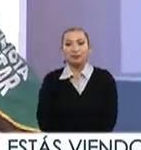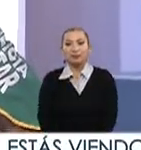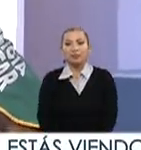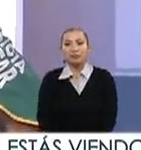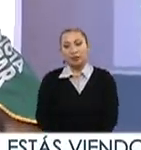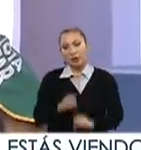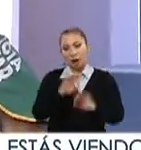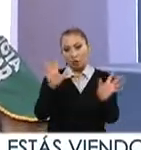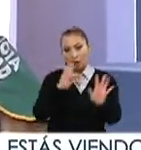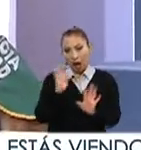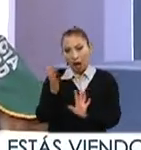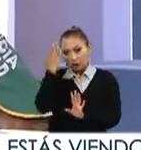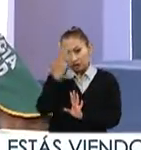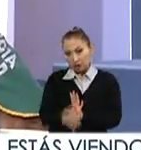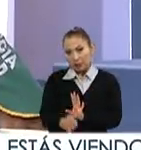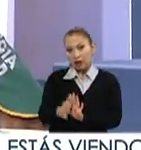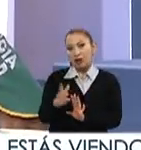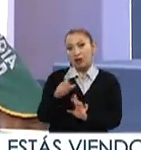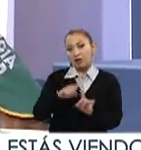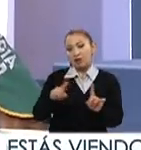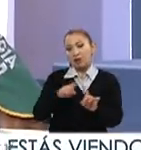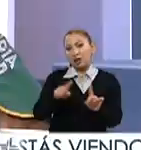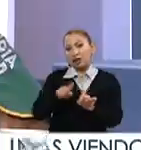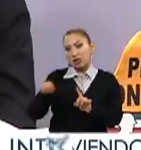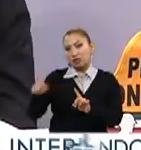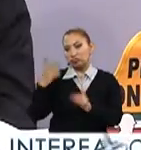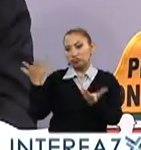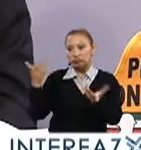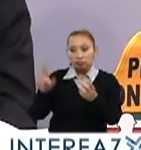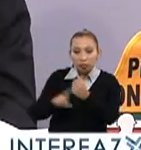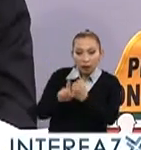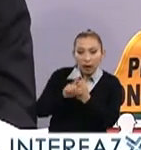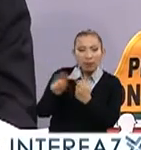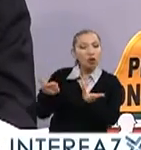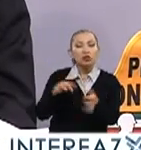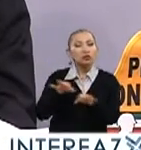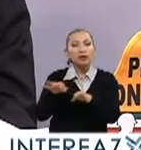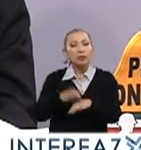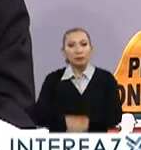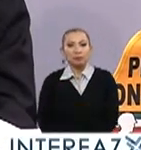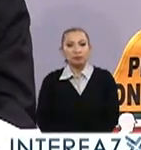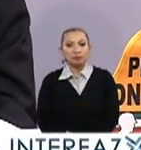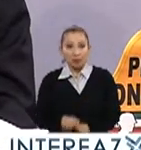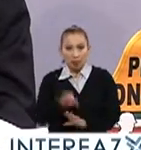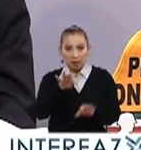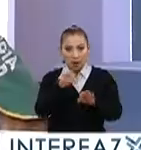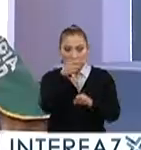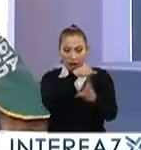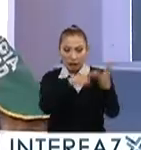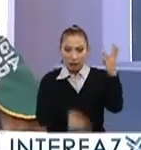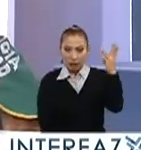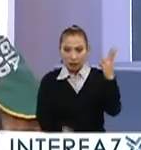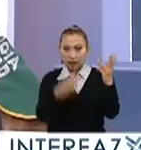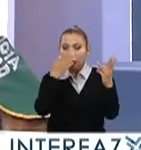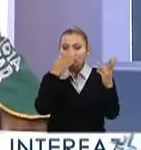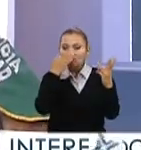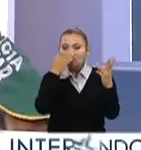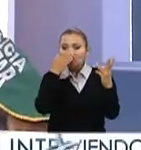Y obviamente está preparado para otro tipo de desastres naturales, Sí. ¿no? ¿Para qué otros trabajos está? Por eso se trabajan los 3 tipos de